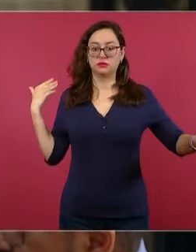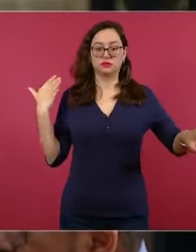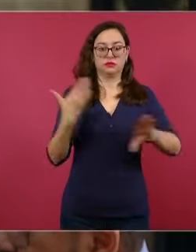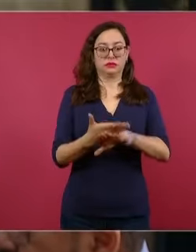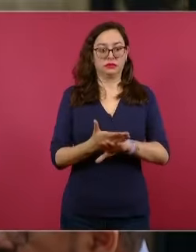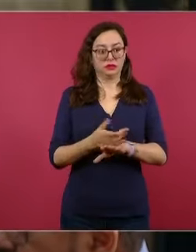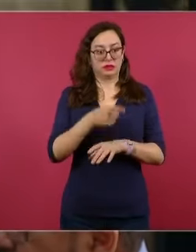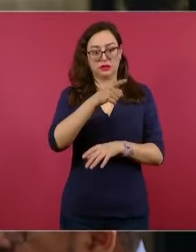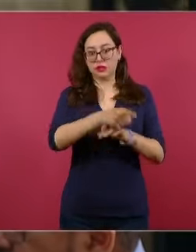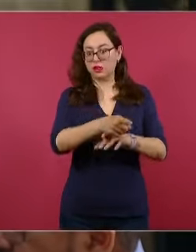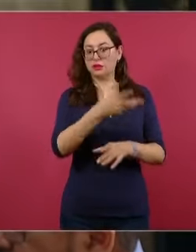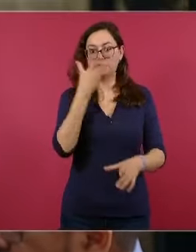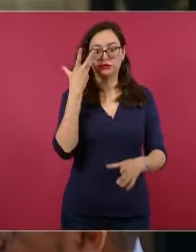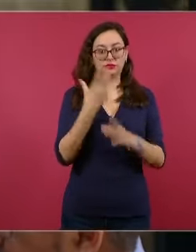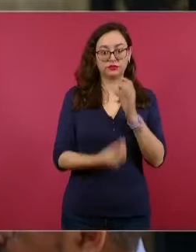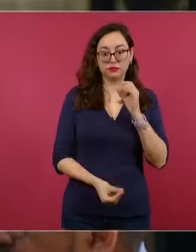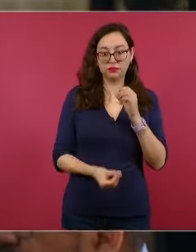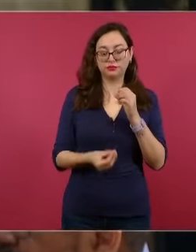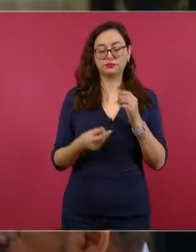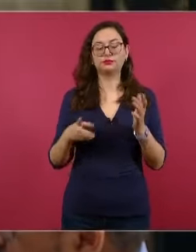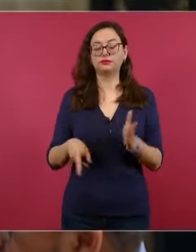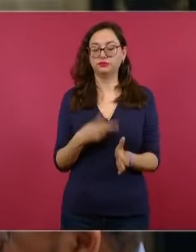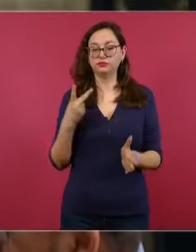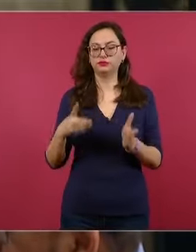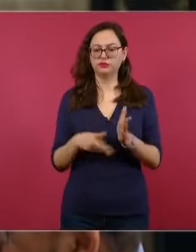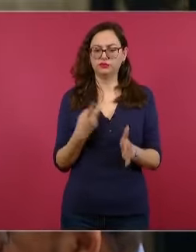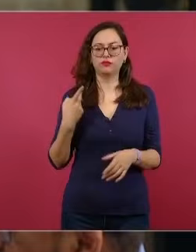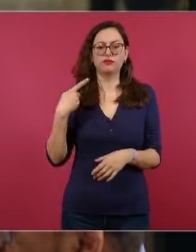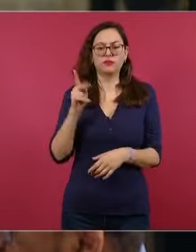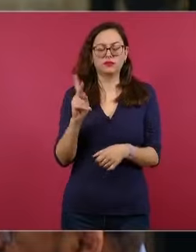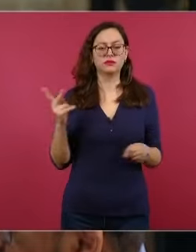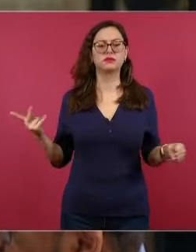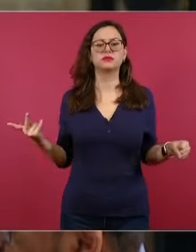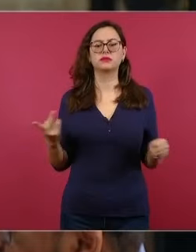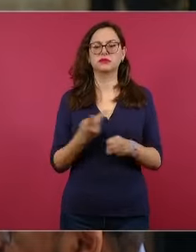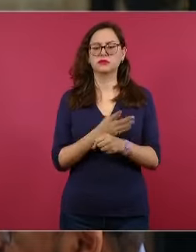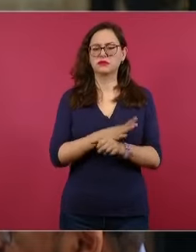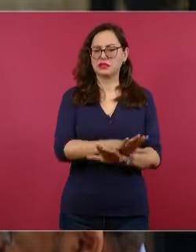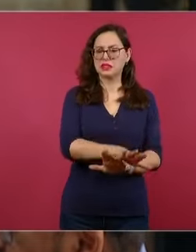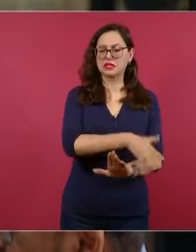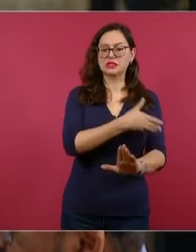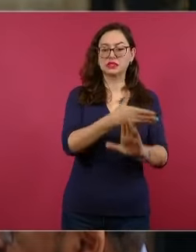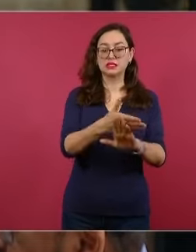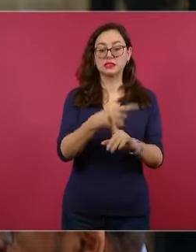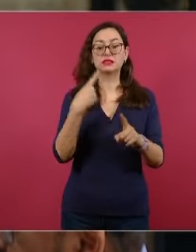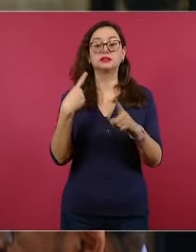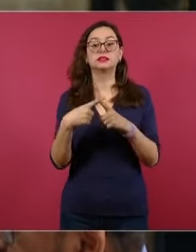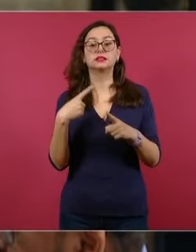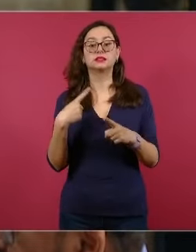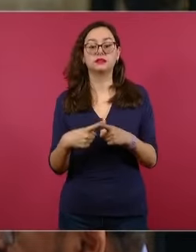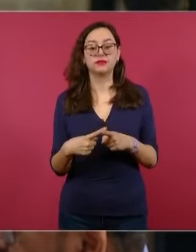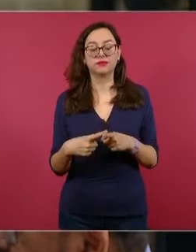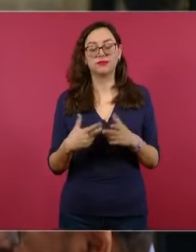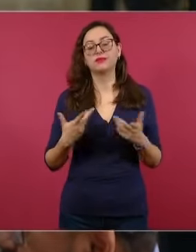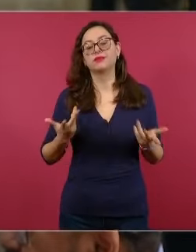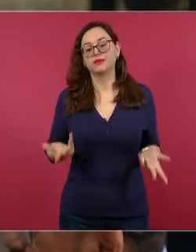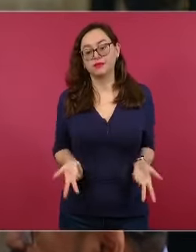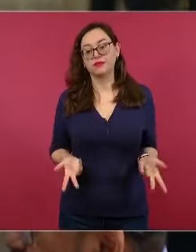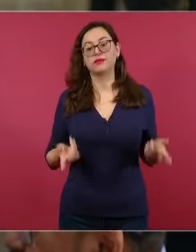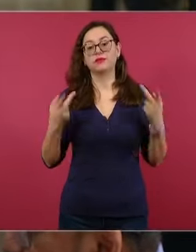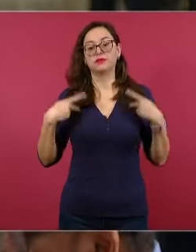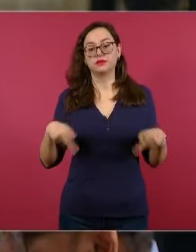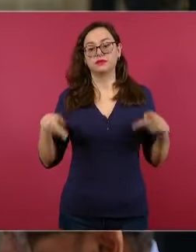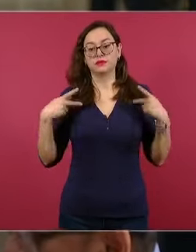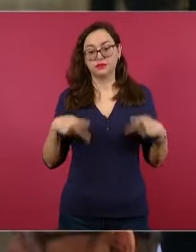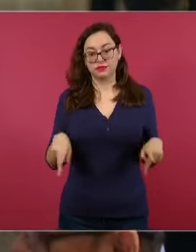constante aquí lo extraño Es que la agresión viene por parte de militantes y de eh porque había